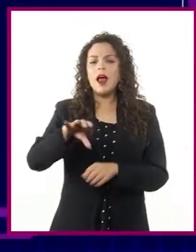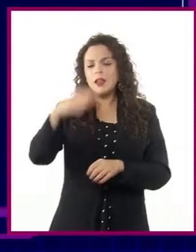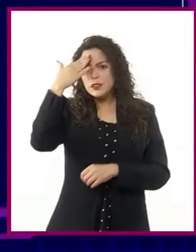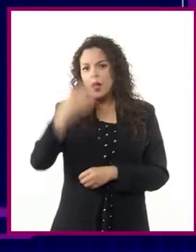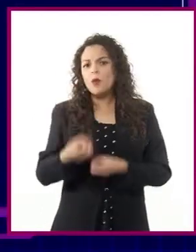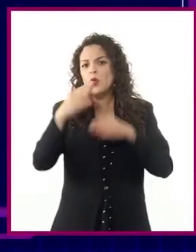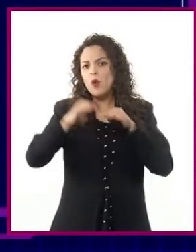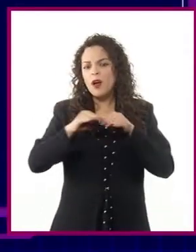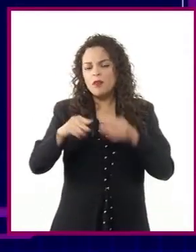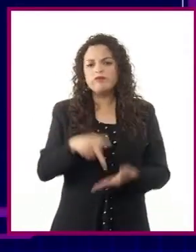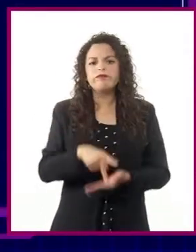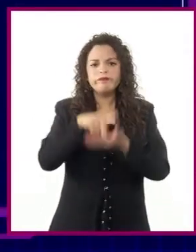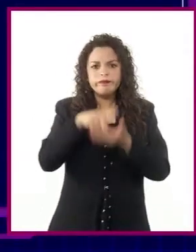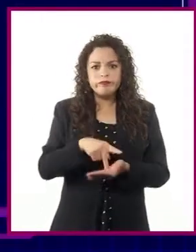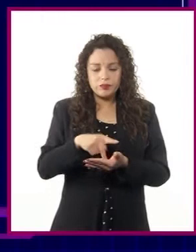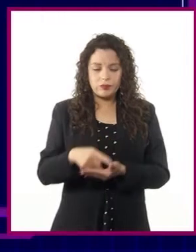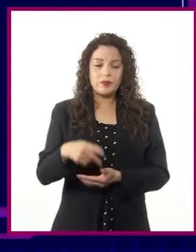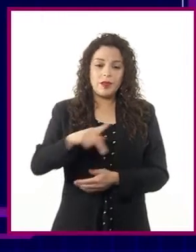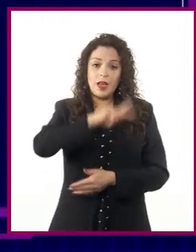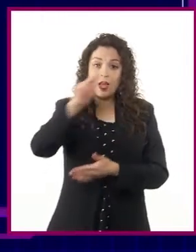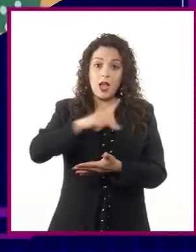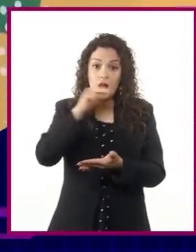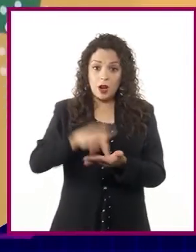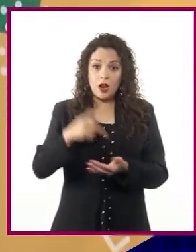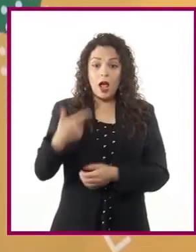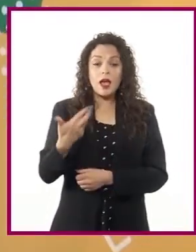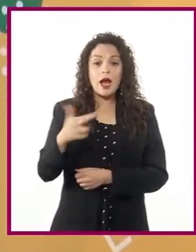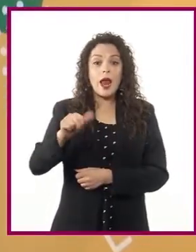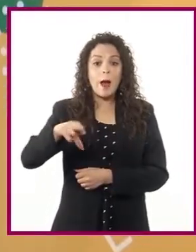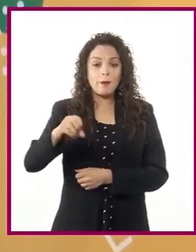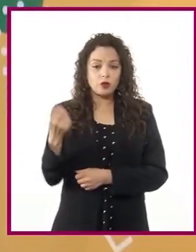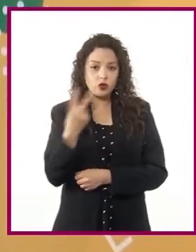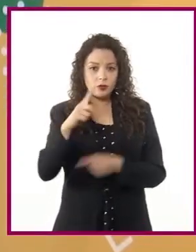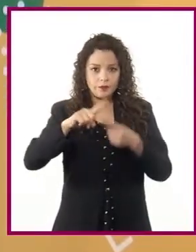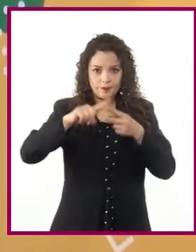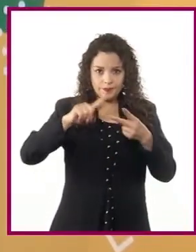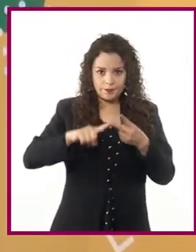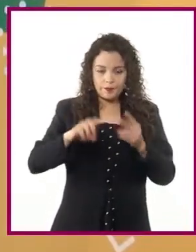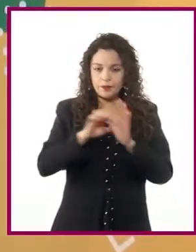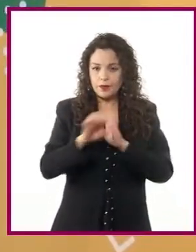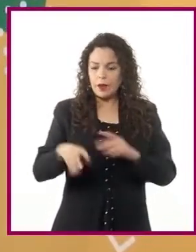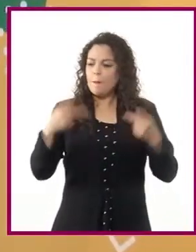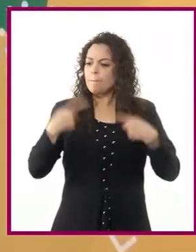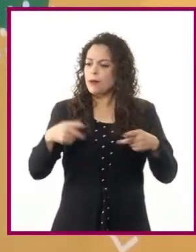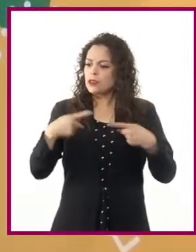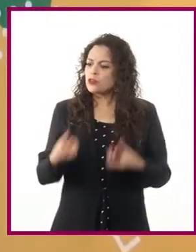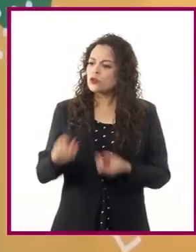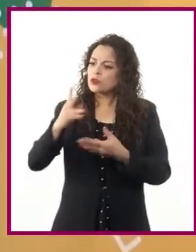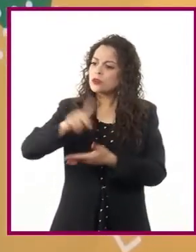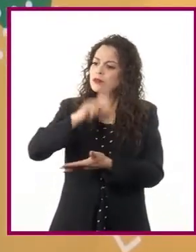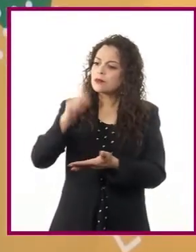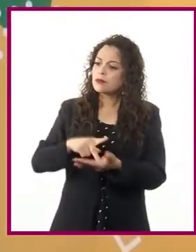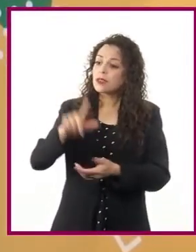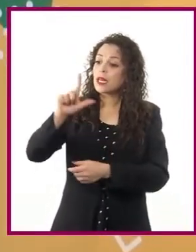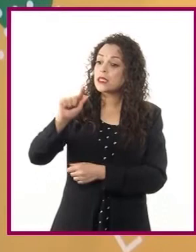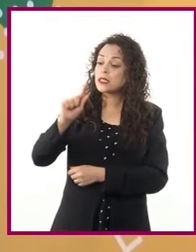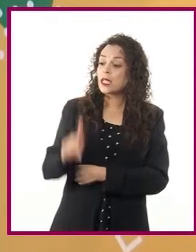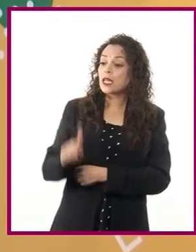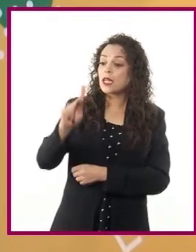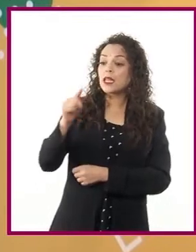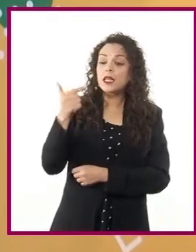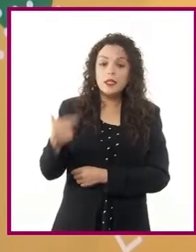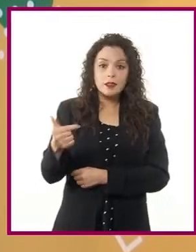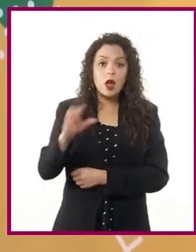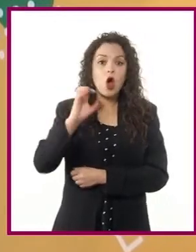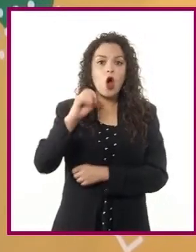y los gramos. Así, por ejemplo, decimos que la masa de una persona es de 70 kilogramos o pedimos en el